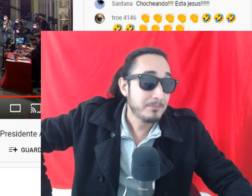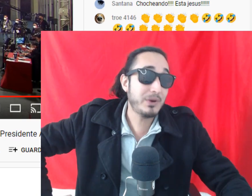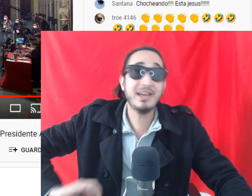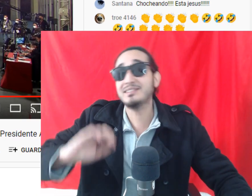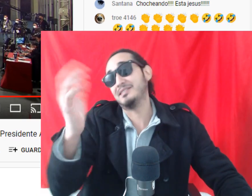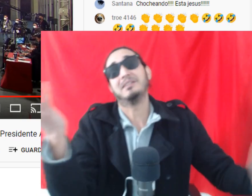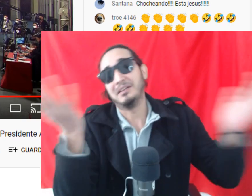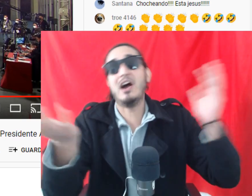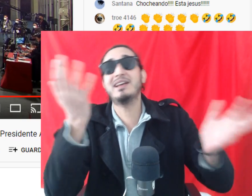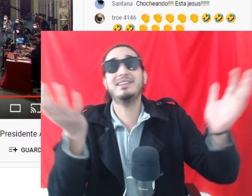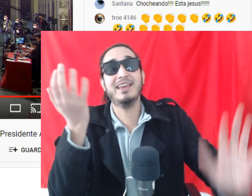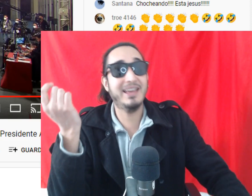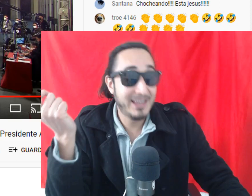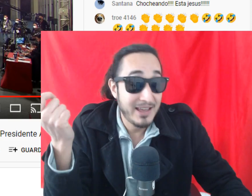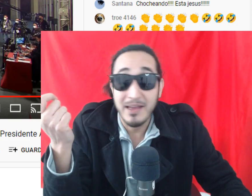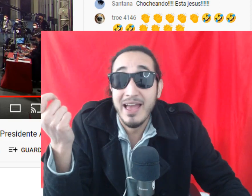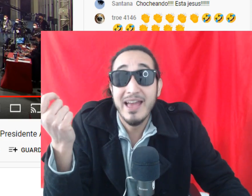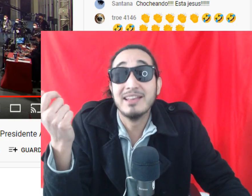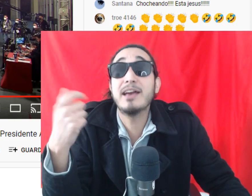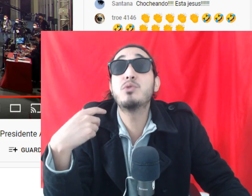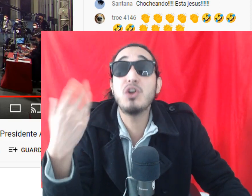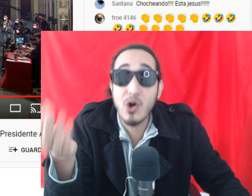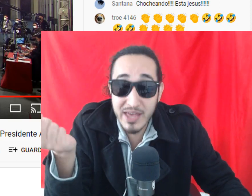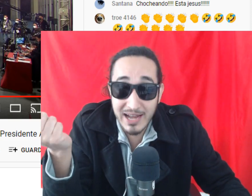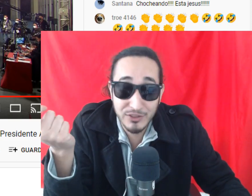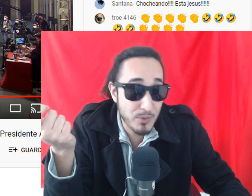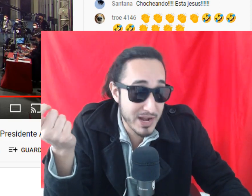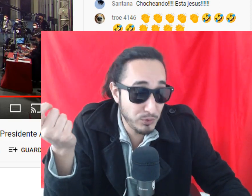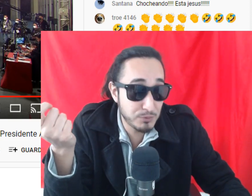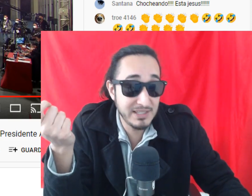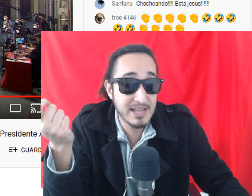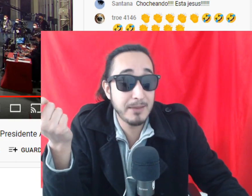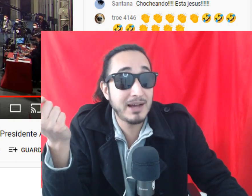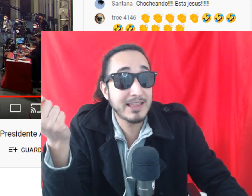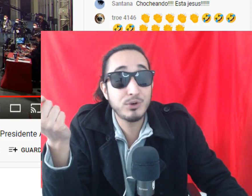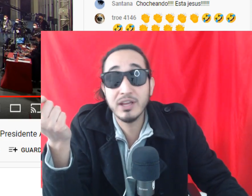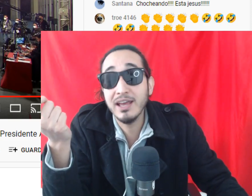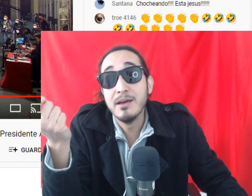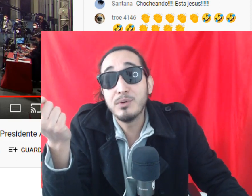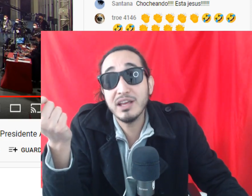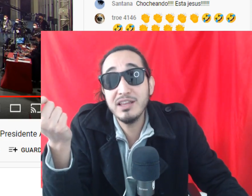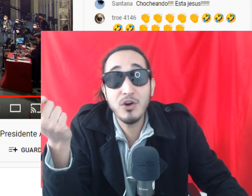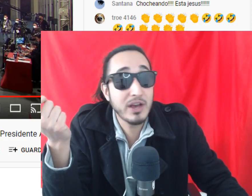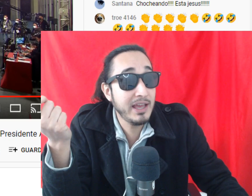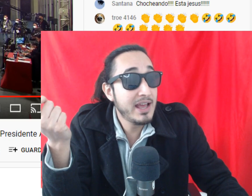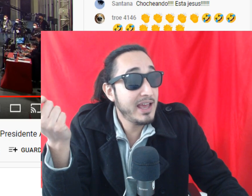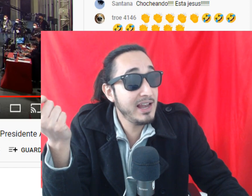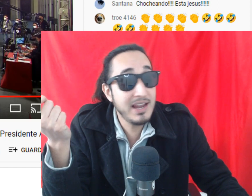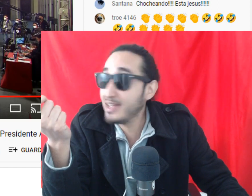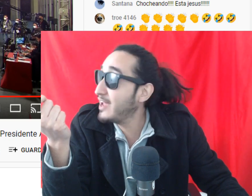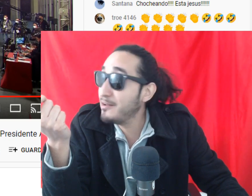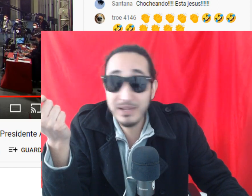pues Ahora sí que Se burló de Alito Moreno Y sus metías de pata. ¿Por qué? Porque dijo que